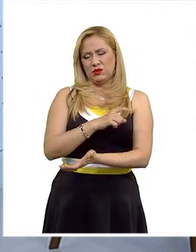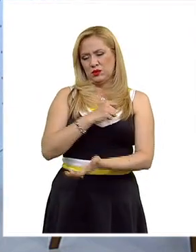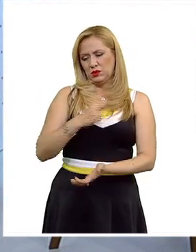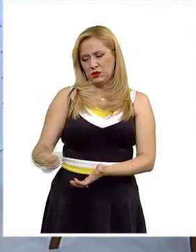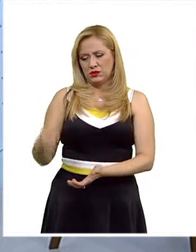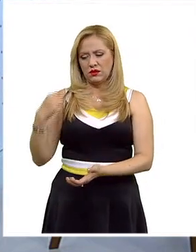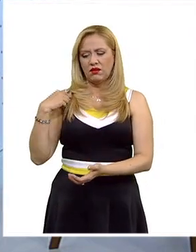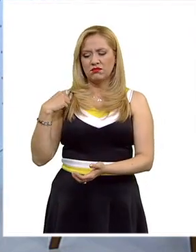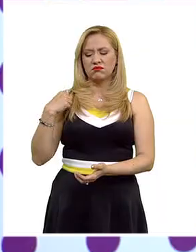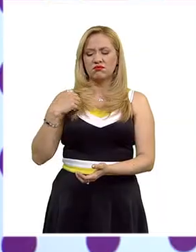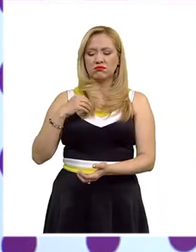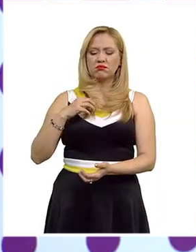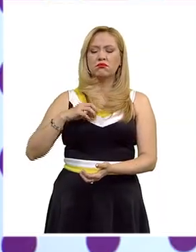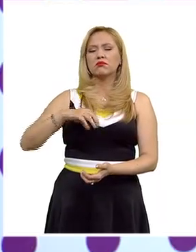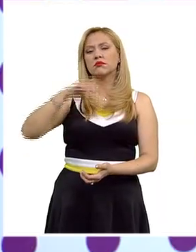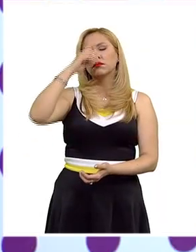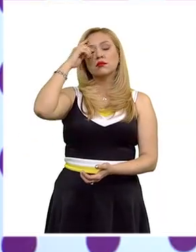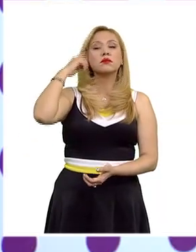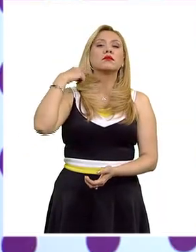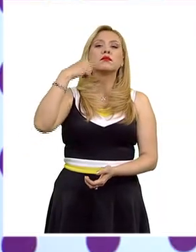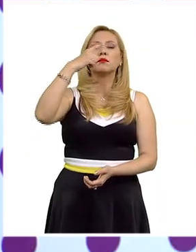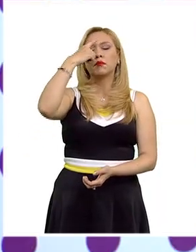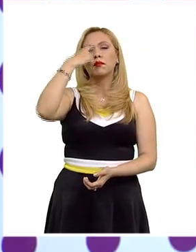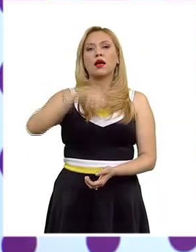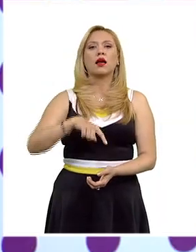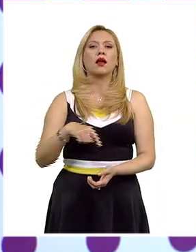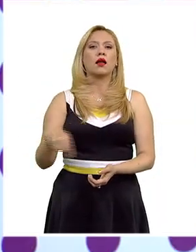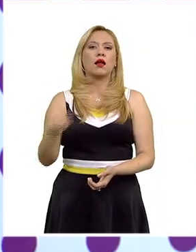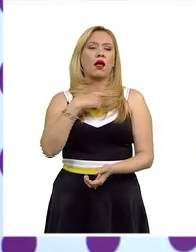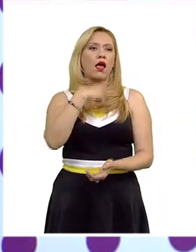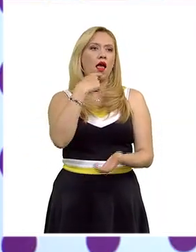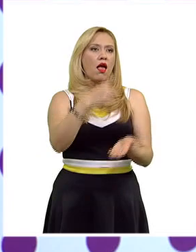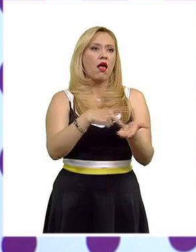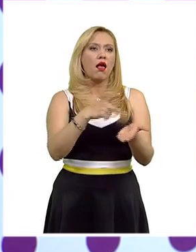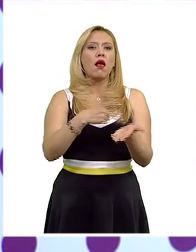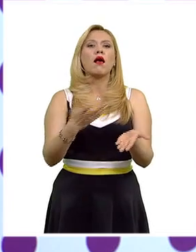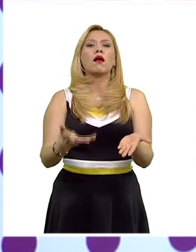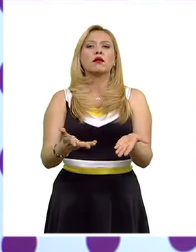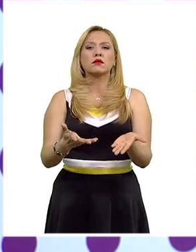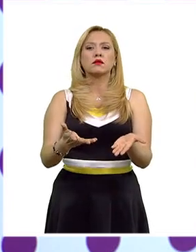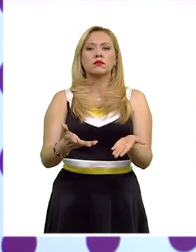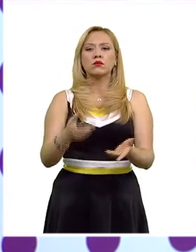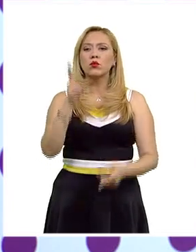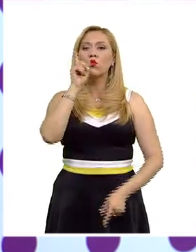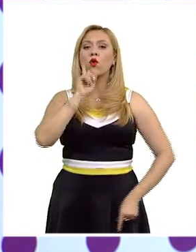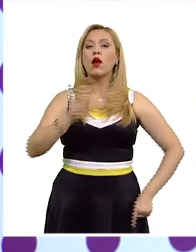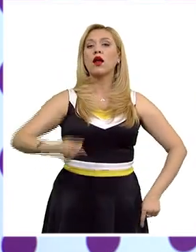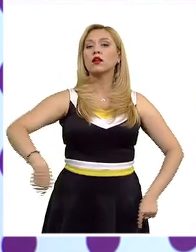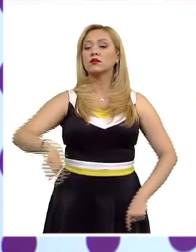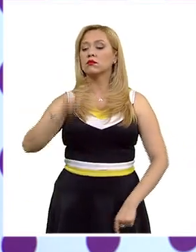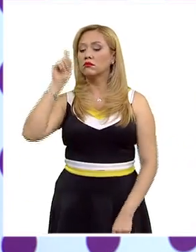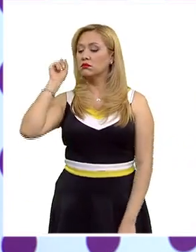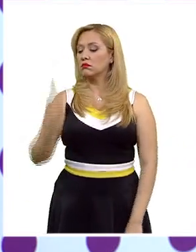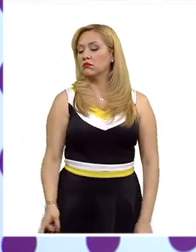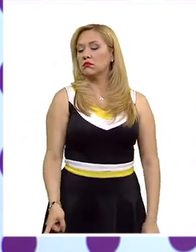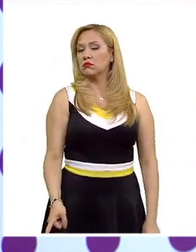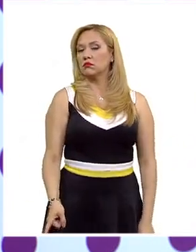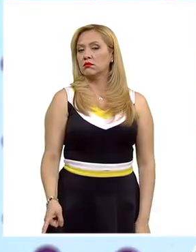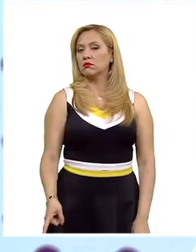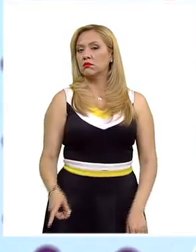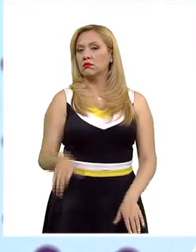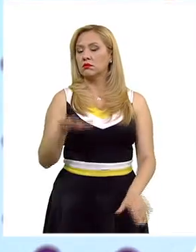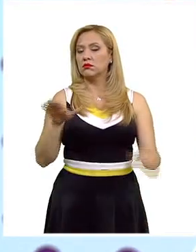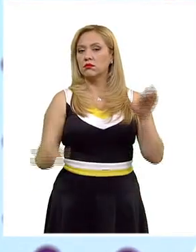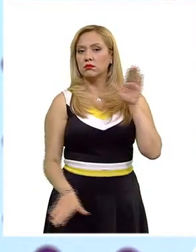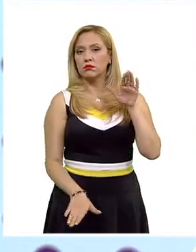y que regularmente tienen como propósito, creo que ya lo hemos dicho muchas veces, recordarles a las mujeres cuál es su lugar. Claro. Digamos